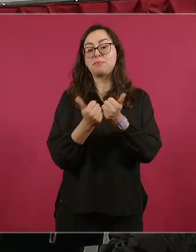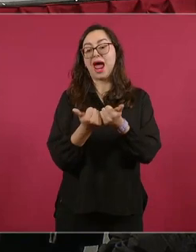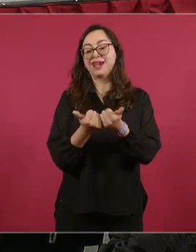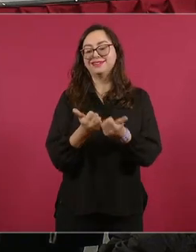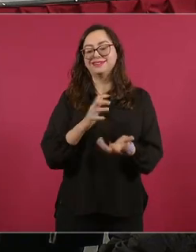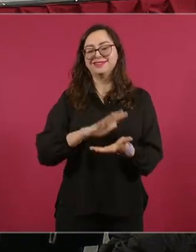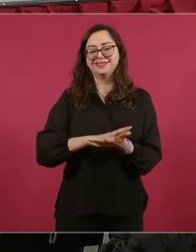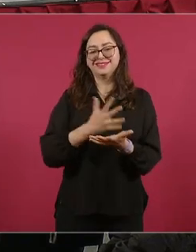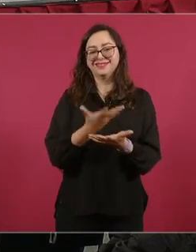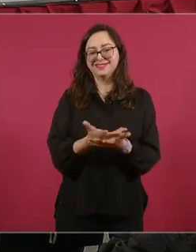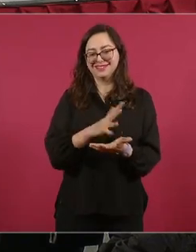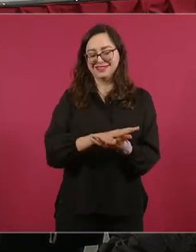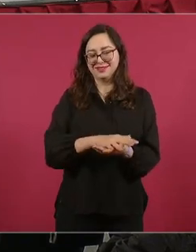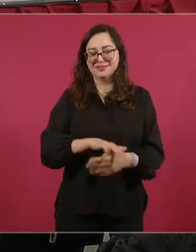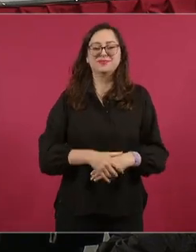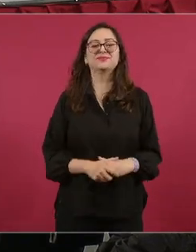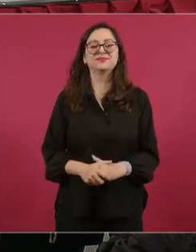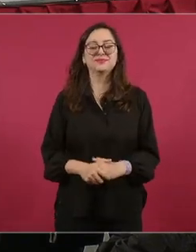Miren.